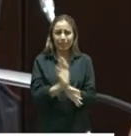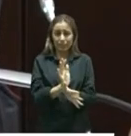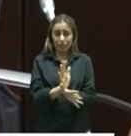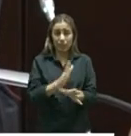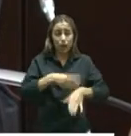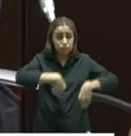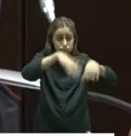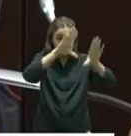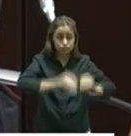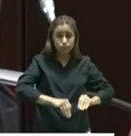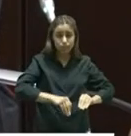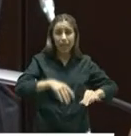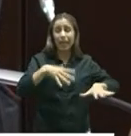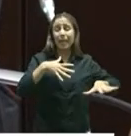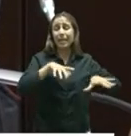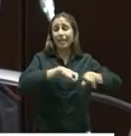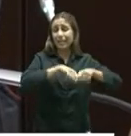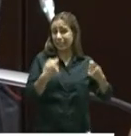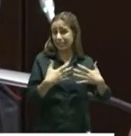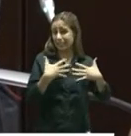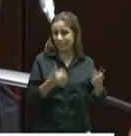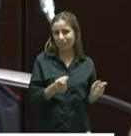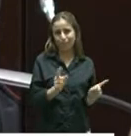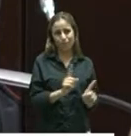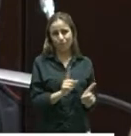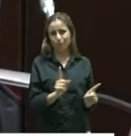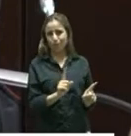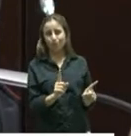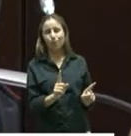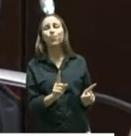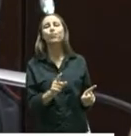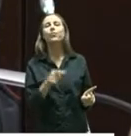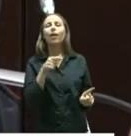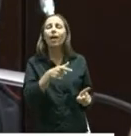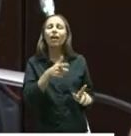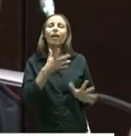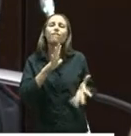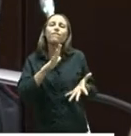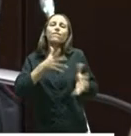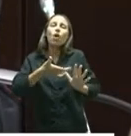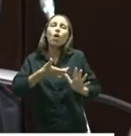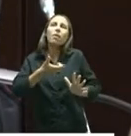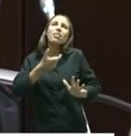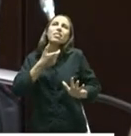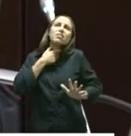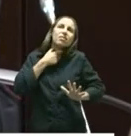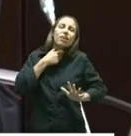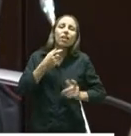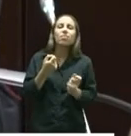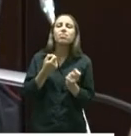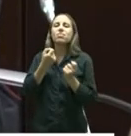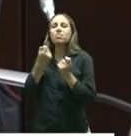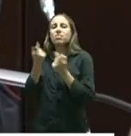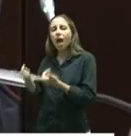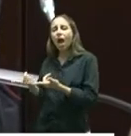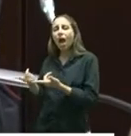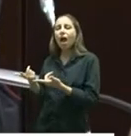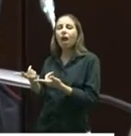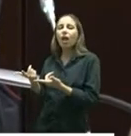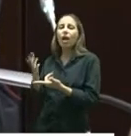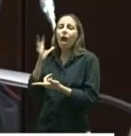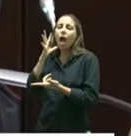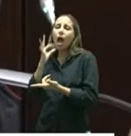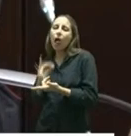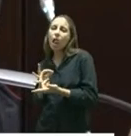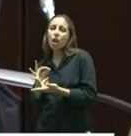crisis sanitaria acá se está intentando darle facultades extraordinarias Incluso